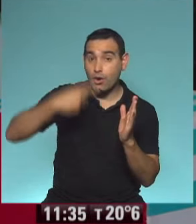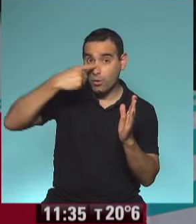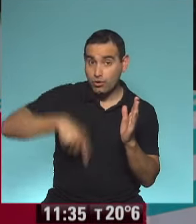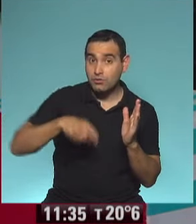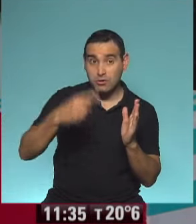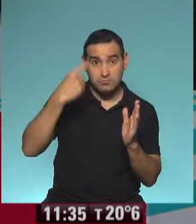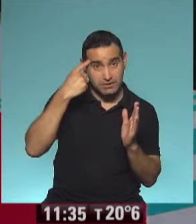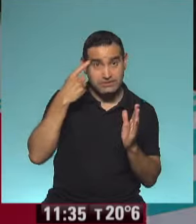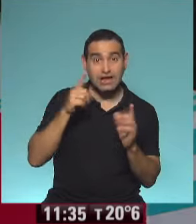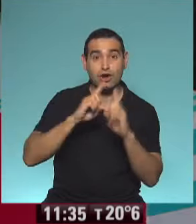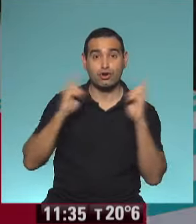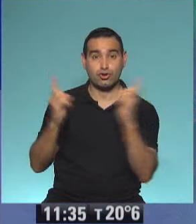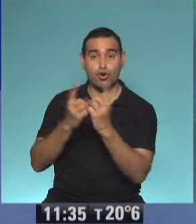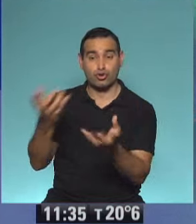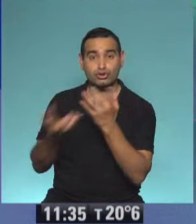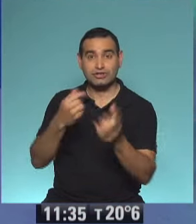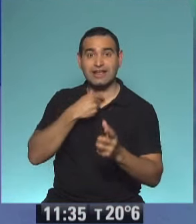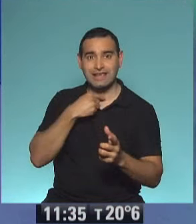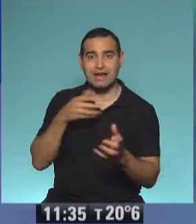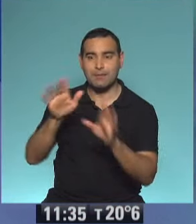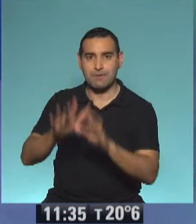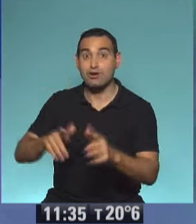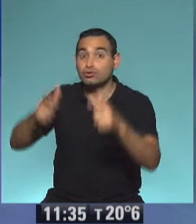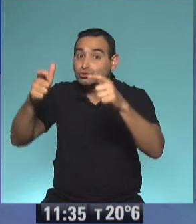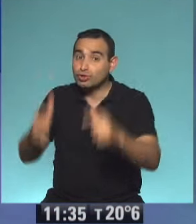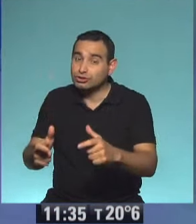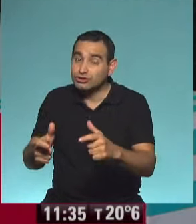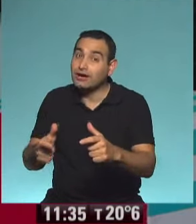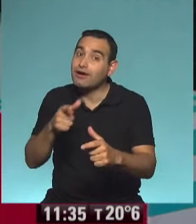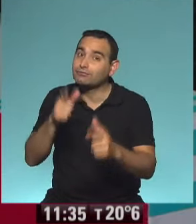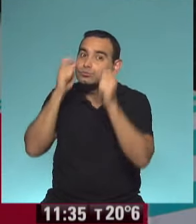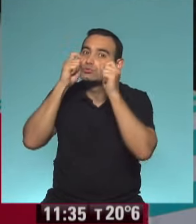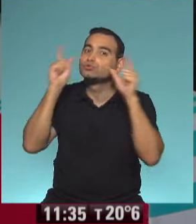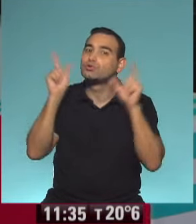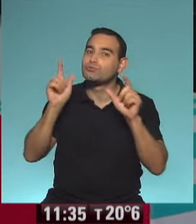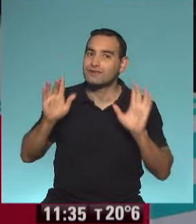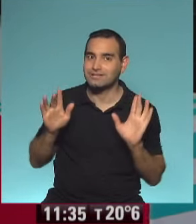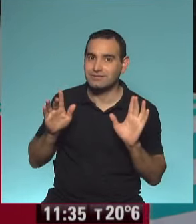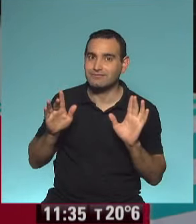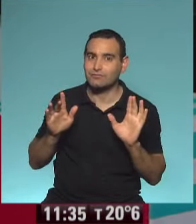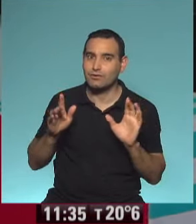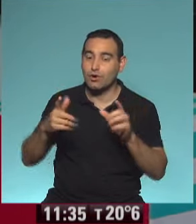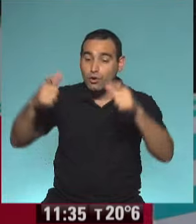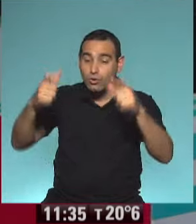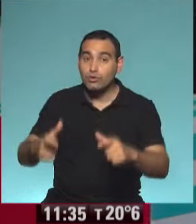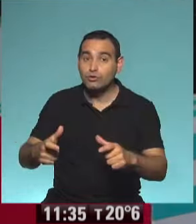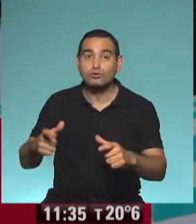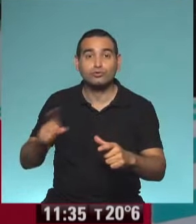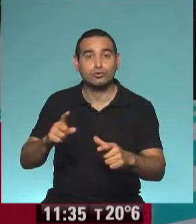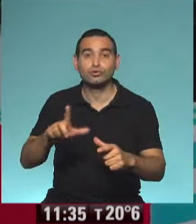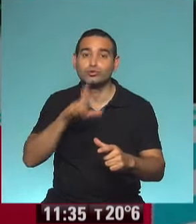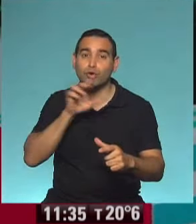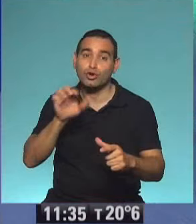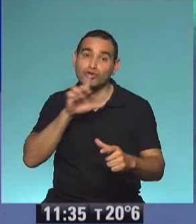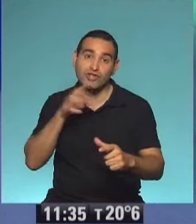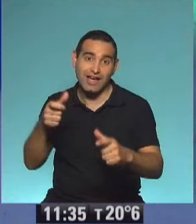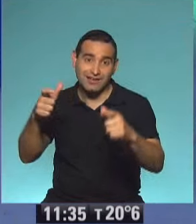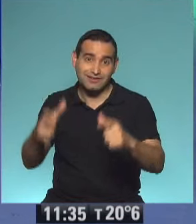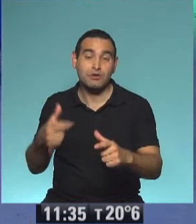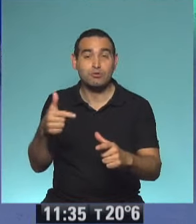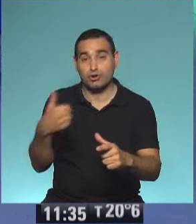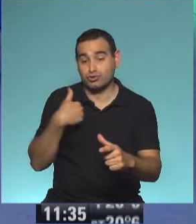entrar en la cocina para elaborar un Quiere Casarse Conmigo, se van a llevar una sorpresa. El resultado no será un pastel, sino una torta. Ocurre que a